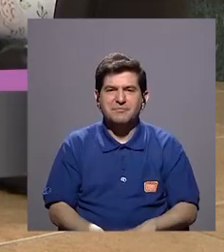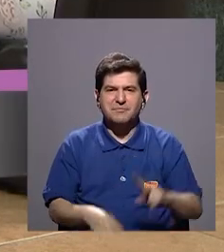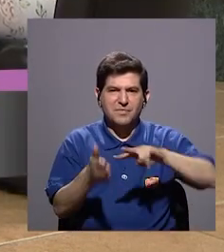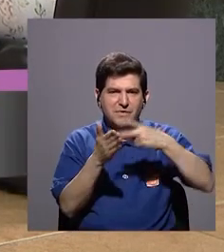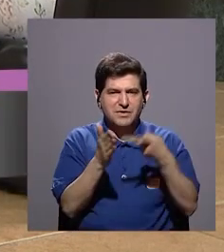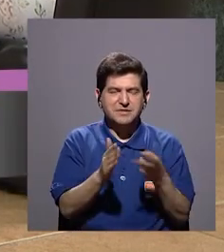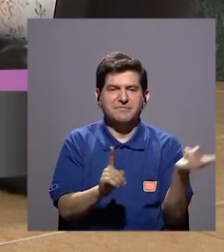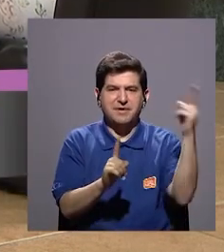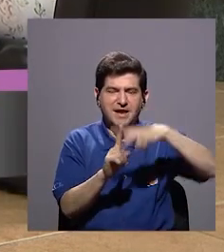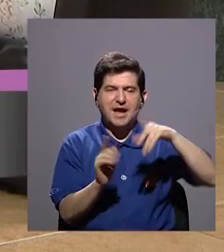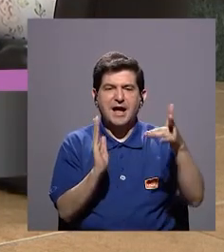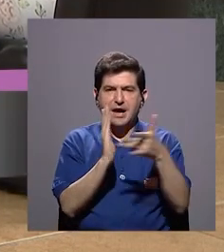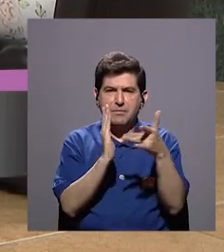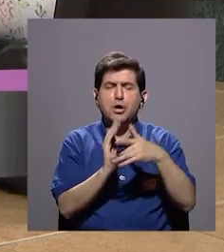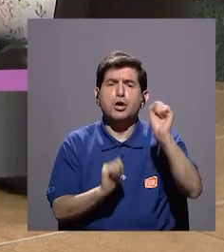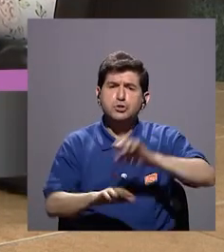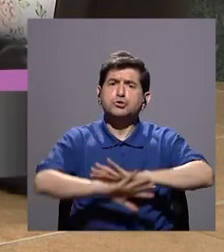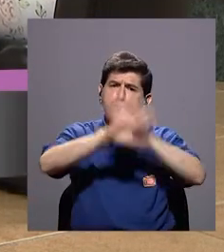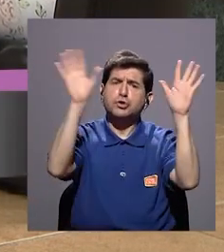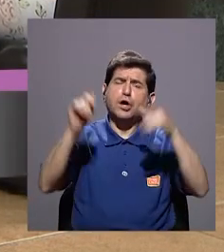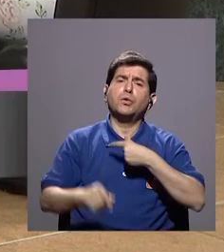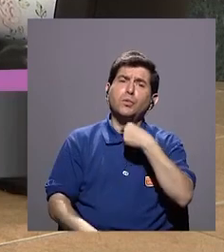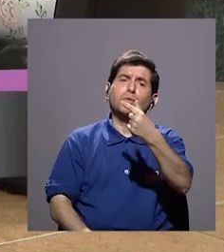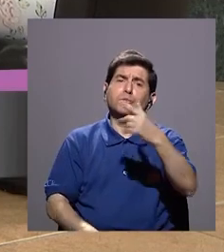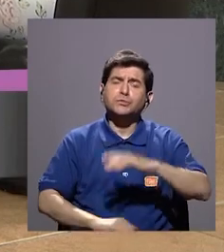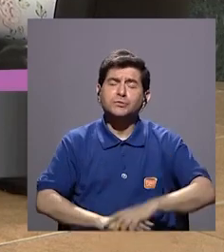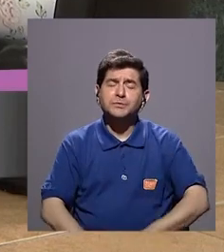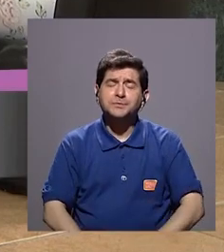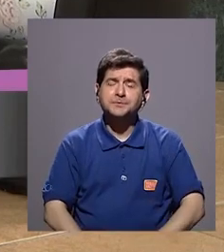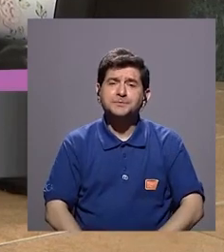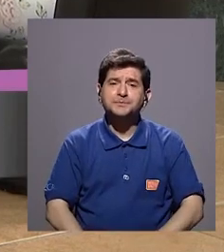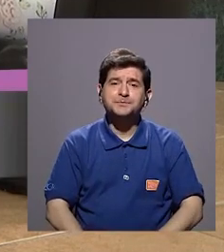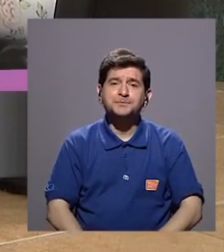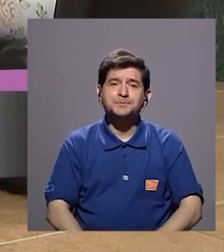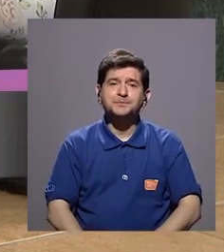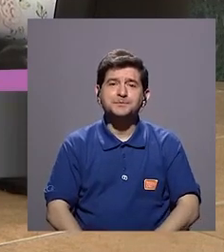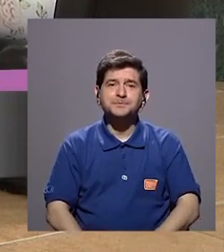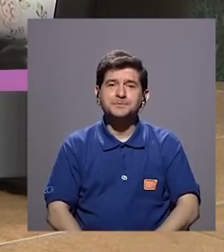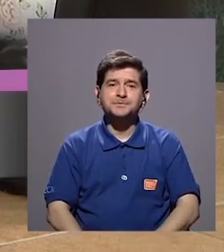ejemplo de lo que sería la aplicación de la técnica? Sí, claro, con mucho gusto.